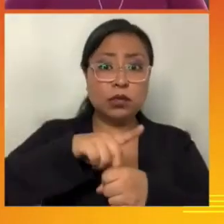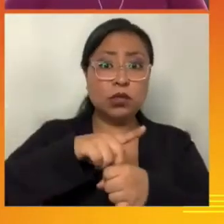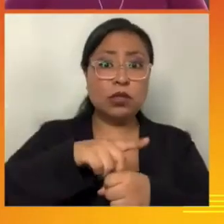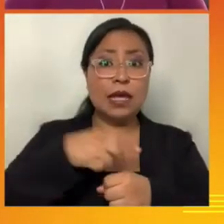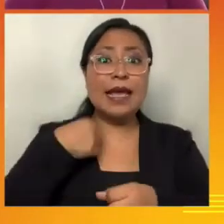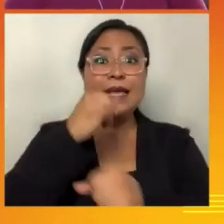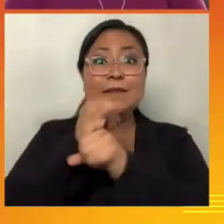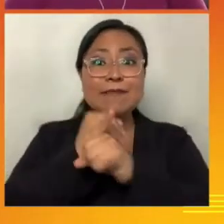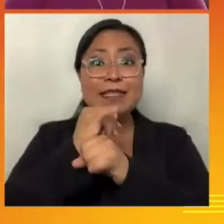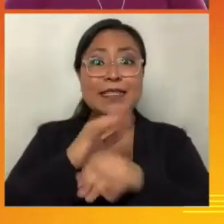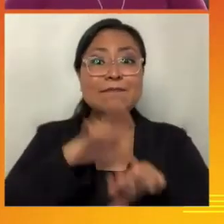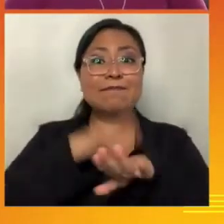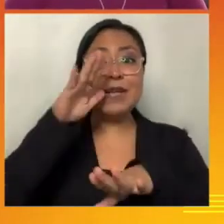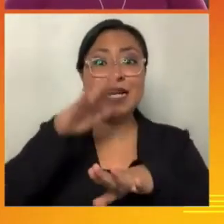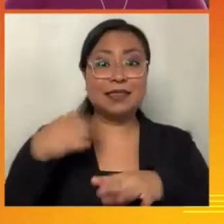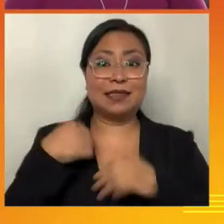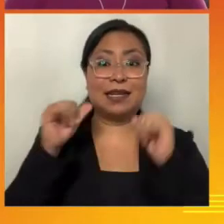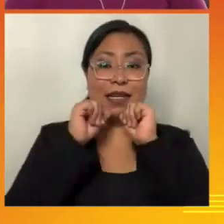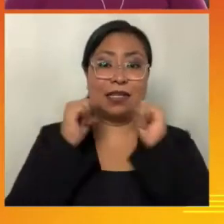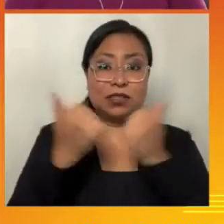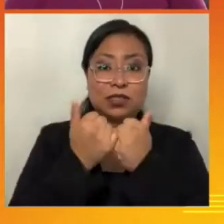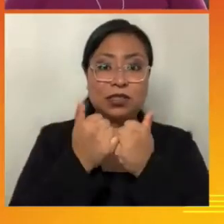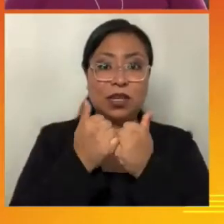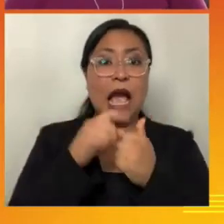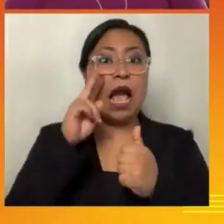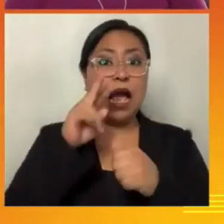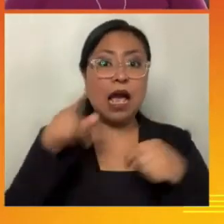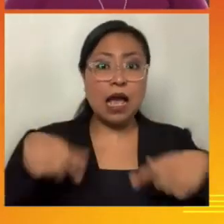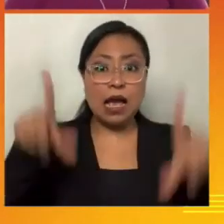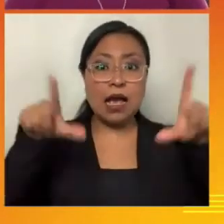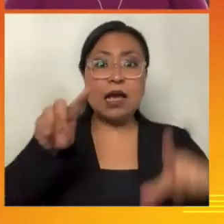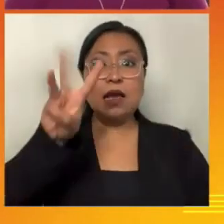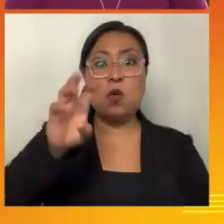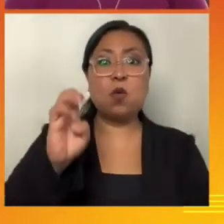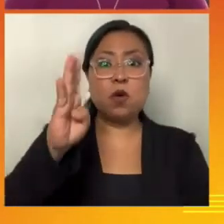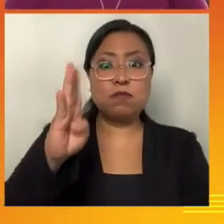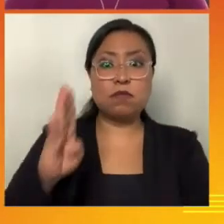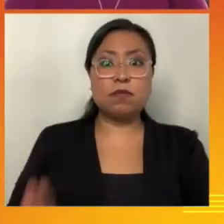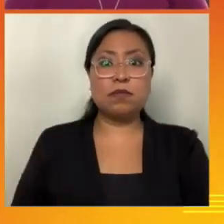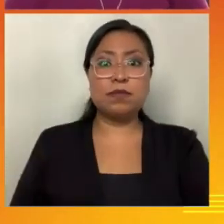un poco más de la organización en su sitio web. Yo estaba